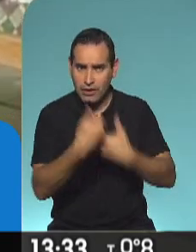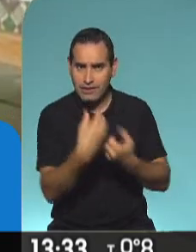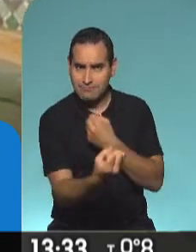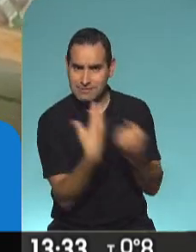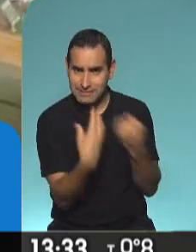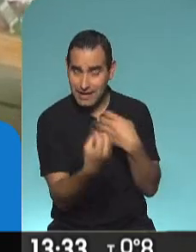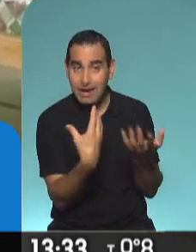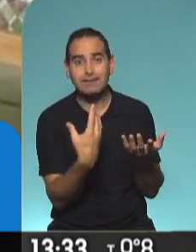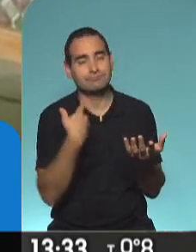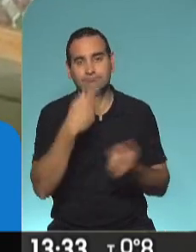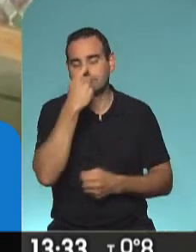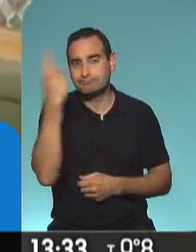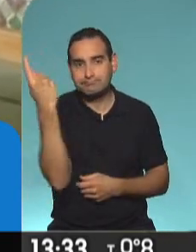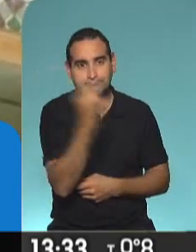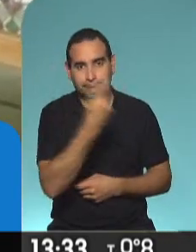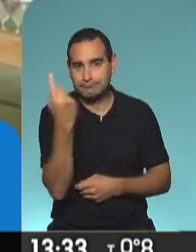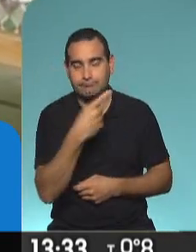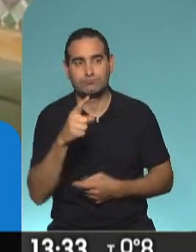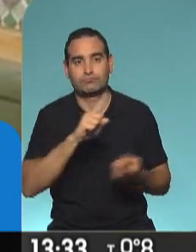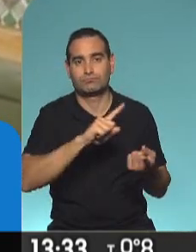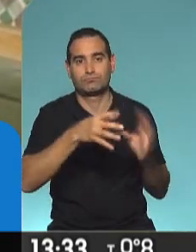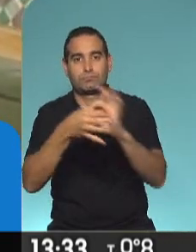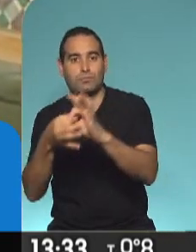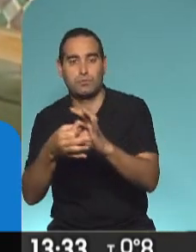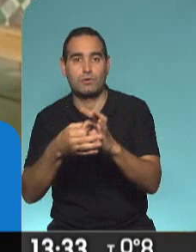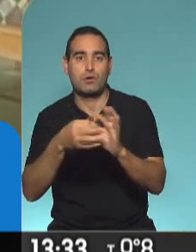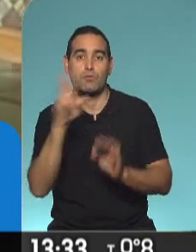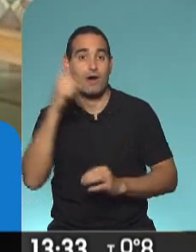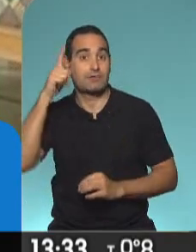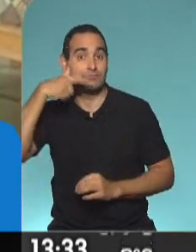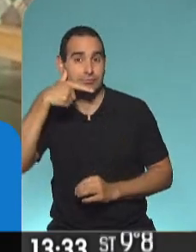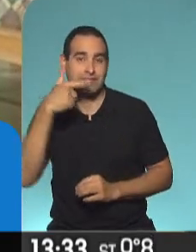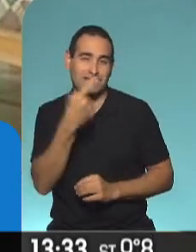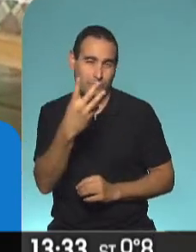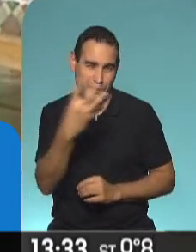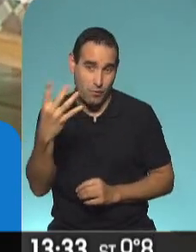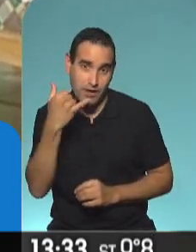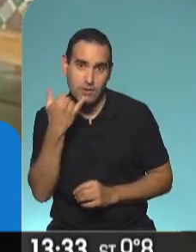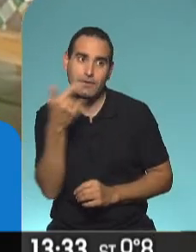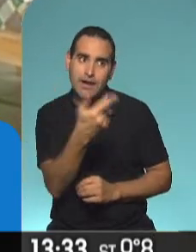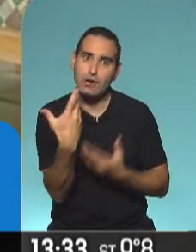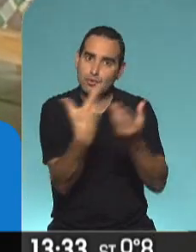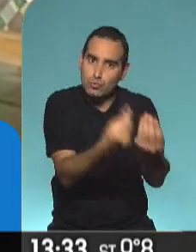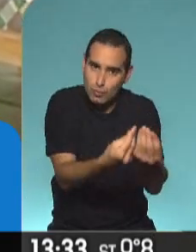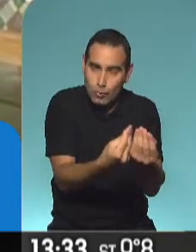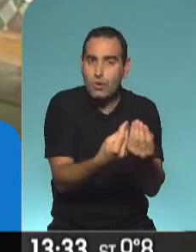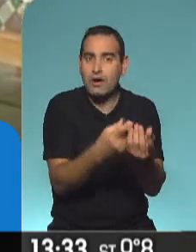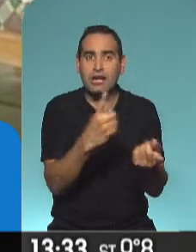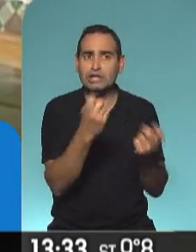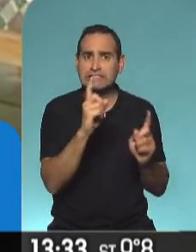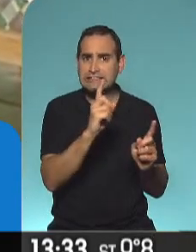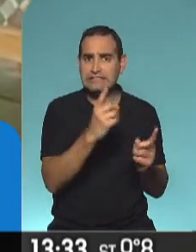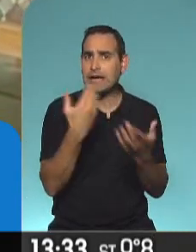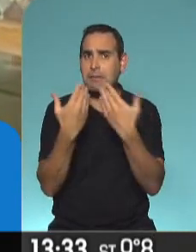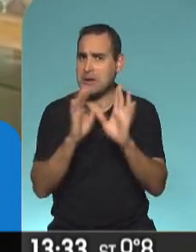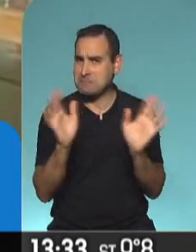de violencia, e inmediatamente la vamos a conectar con nuestras operadoras de la línea 144 para poder asesorarla sin necesidad de que ella tenga que